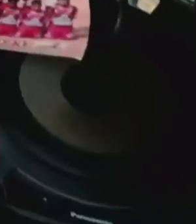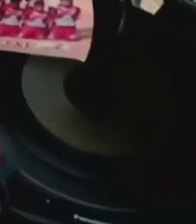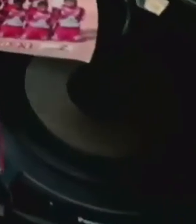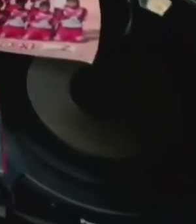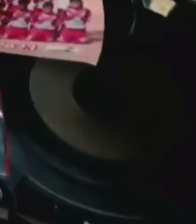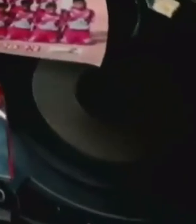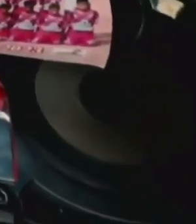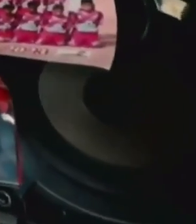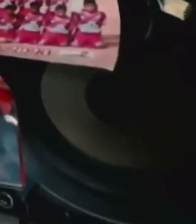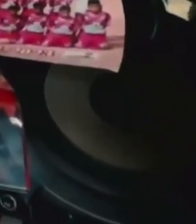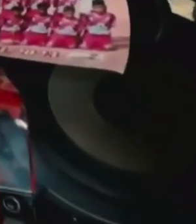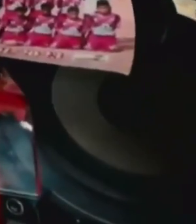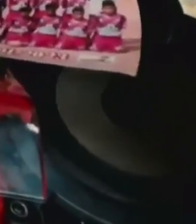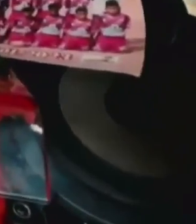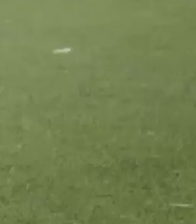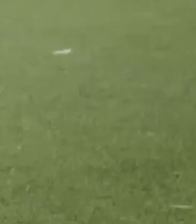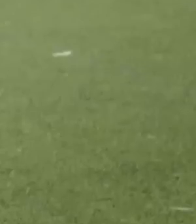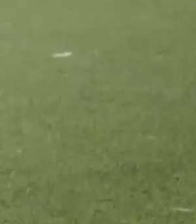patrocinio para mis pelados.